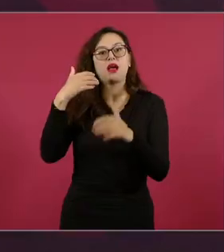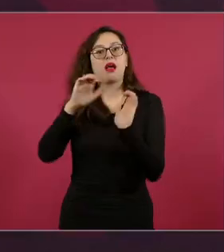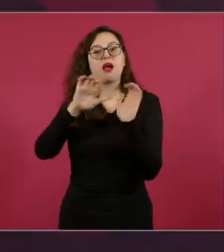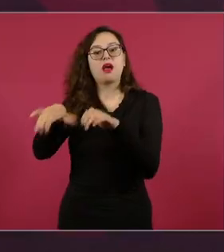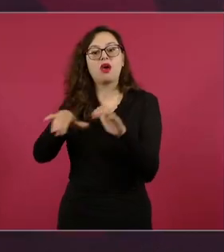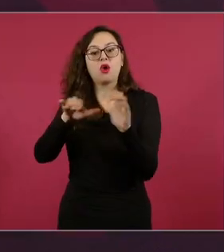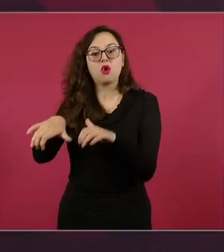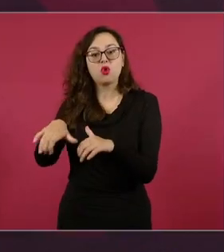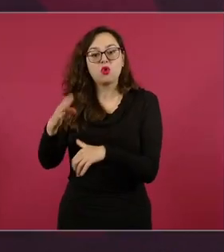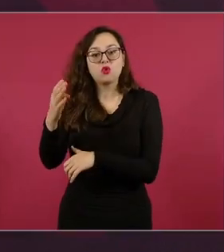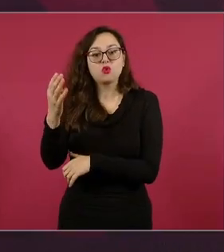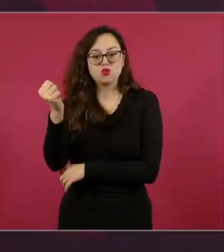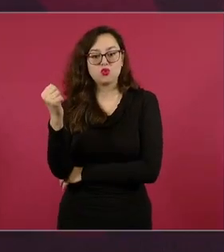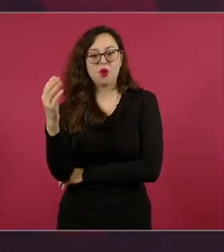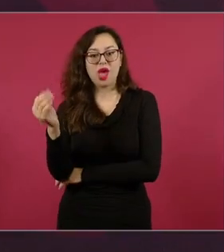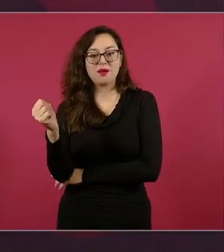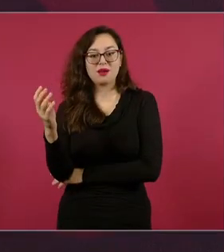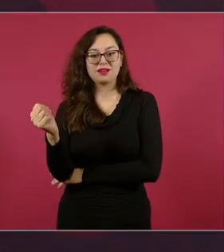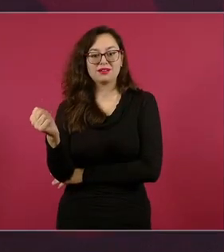solo no entraba uno.